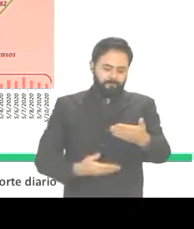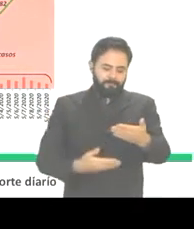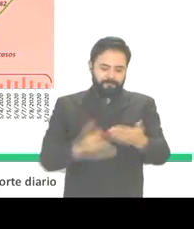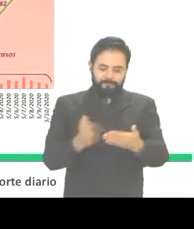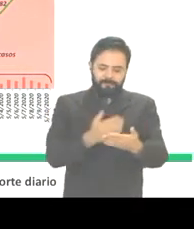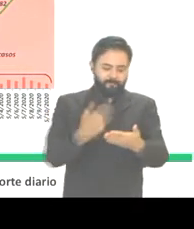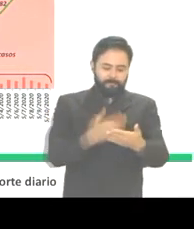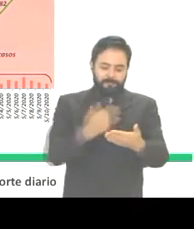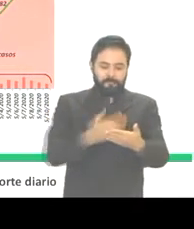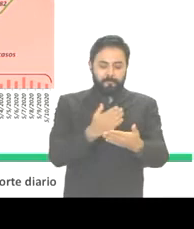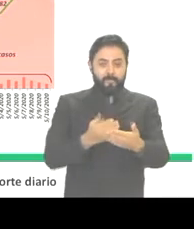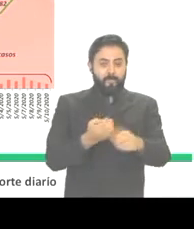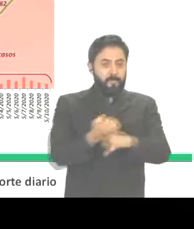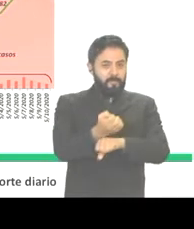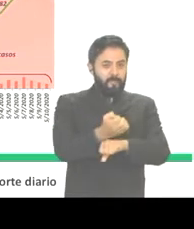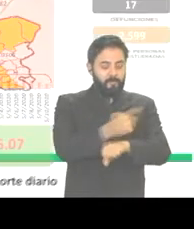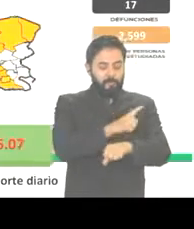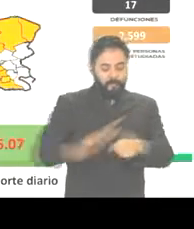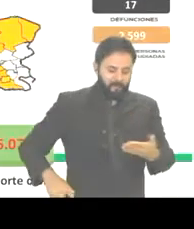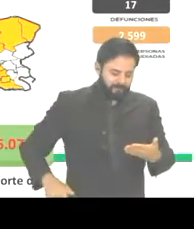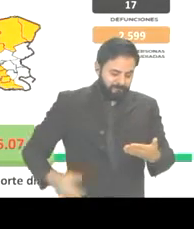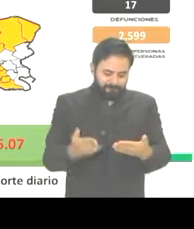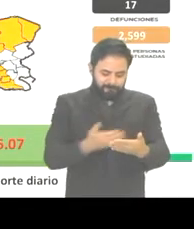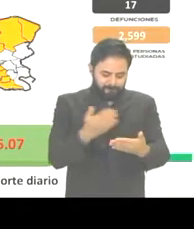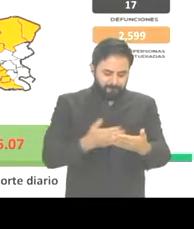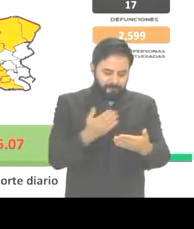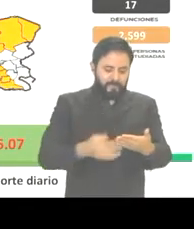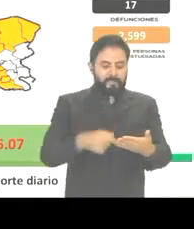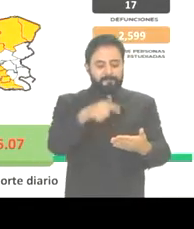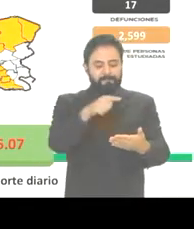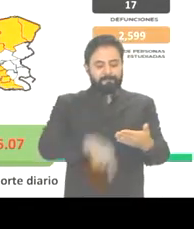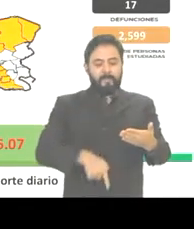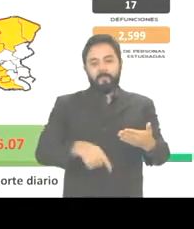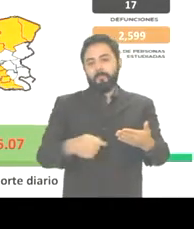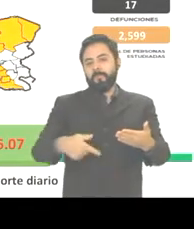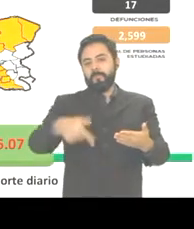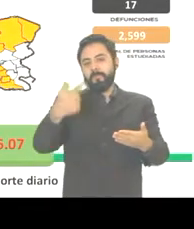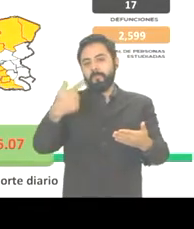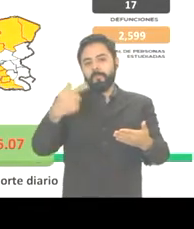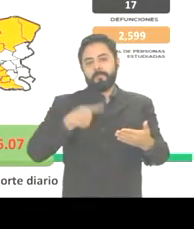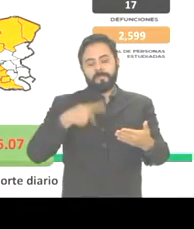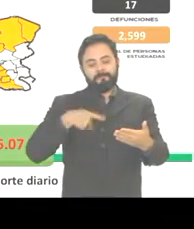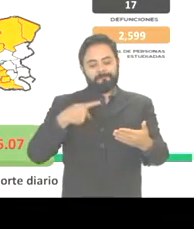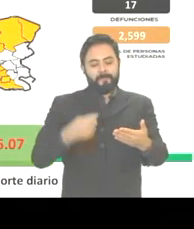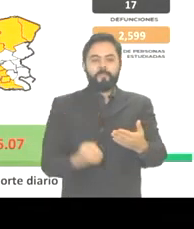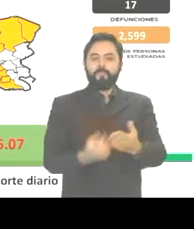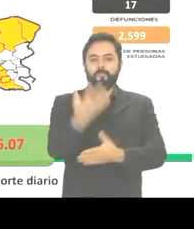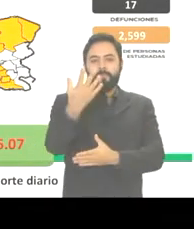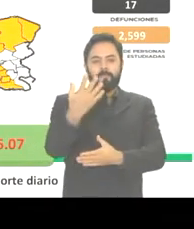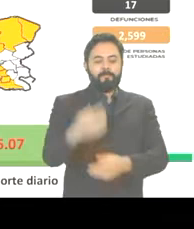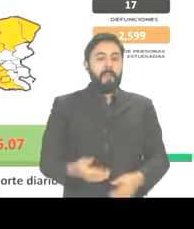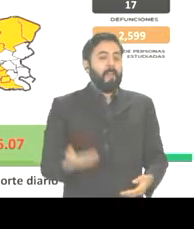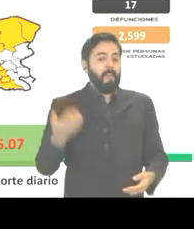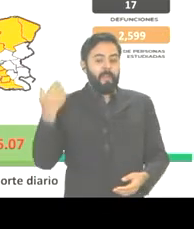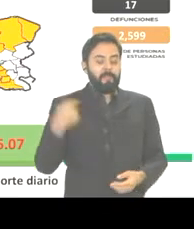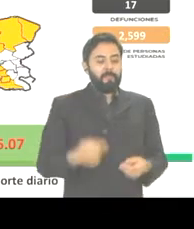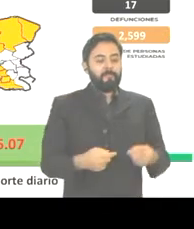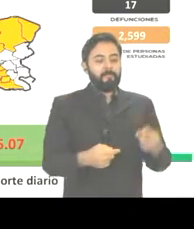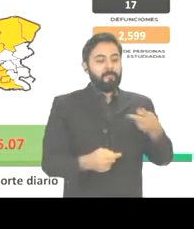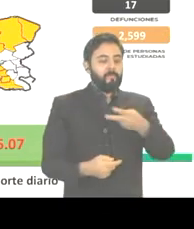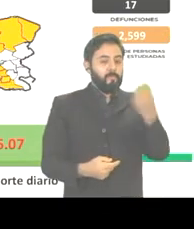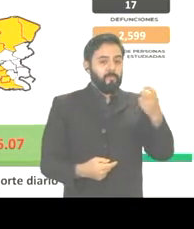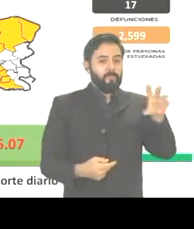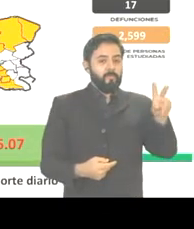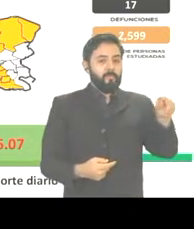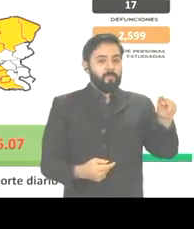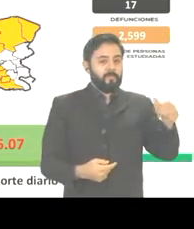último corte que se hizo, damos a conocer 12 casos nuevos, de tal manera que pasamos de 286 a